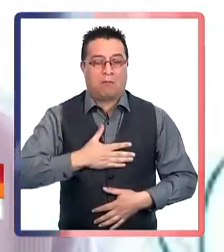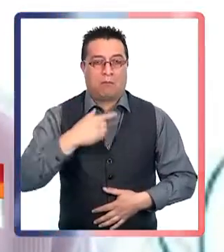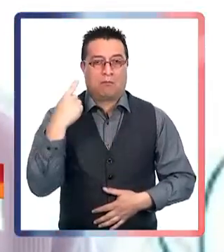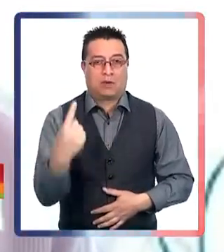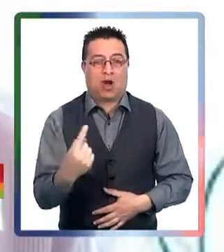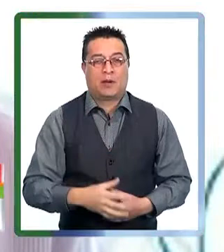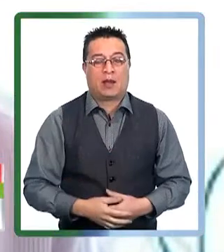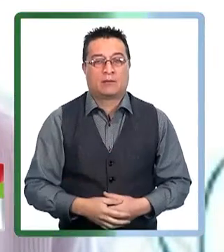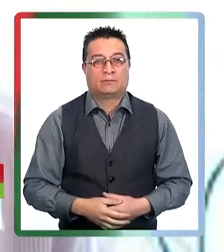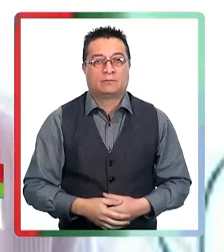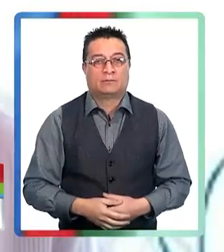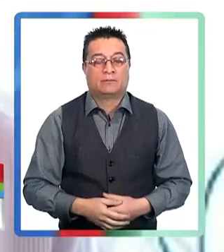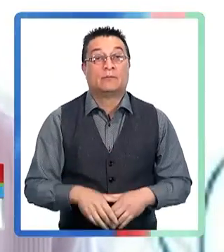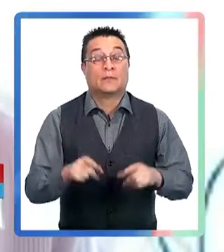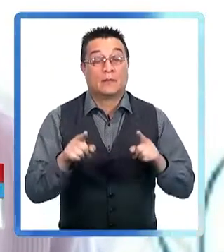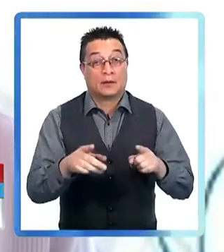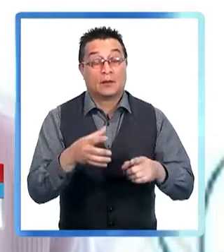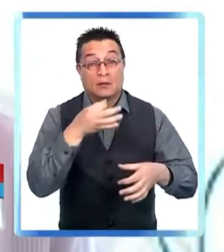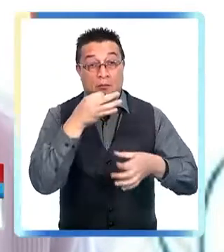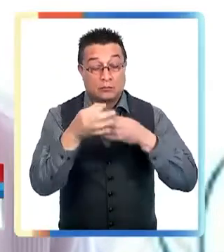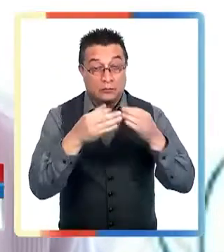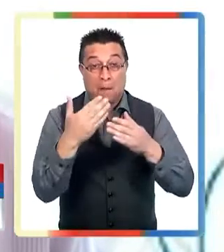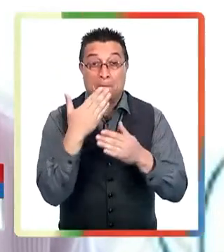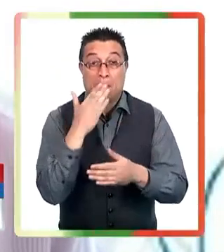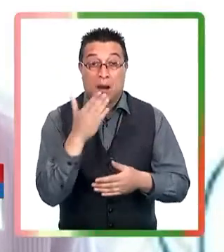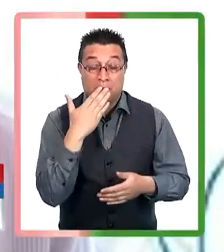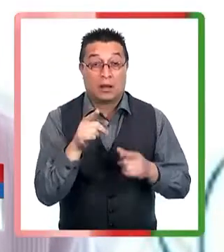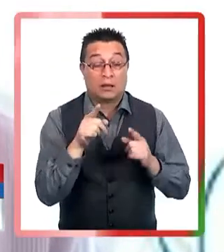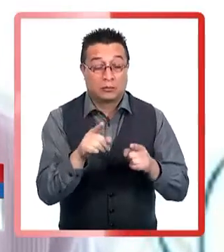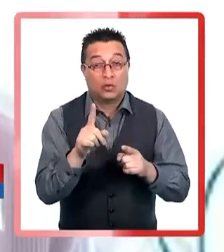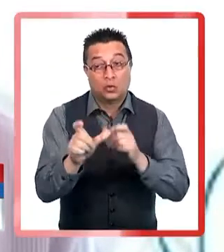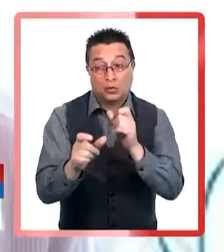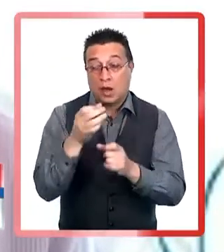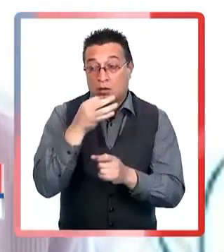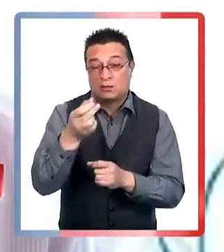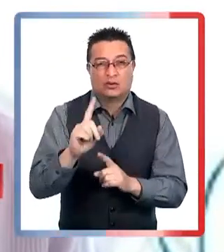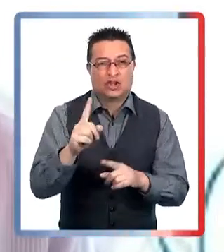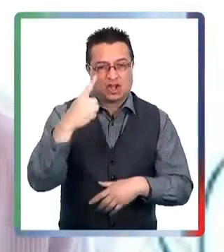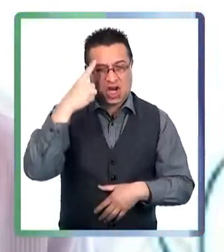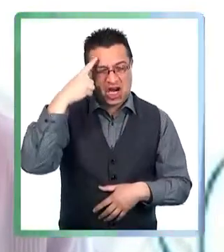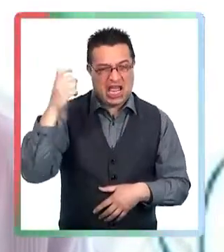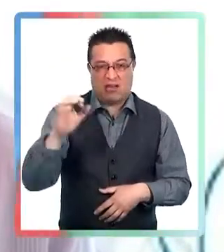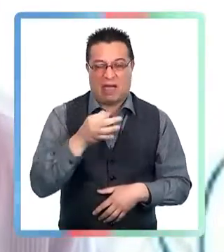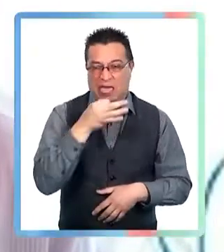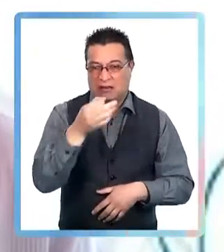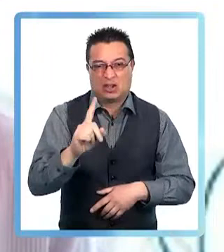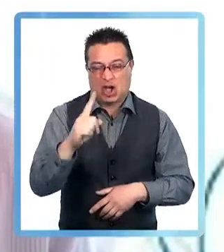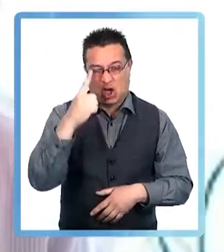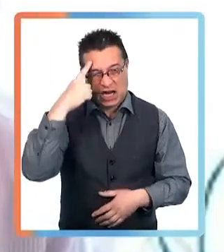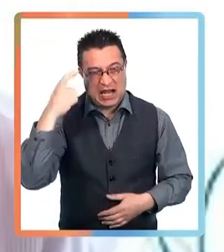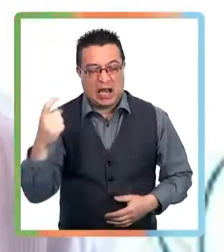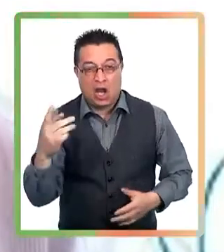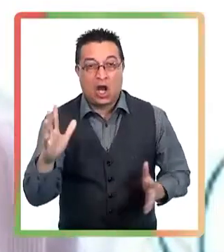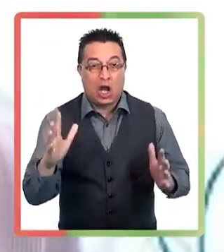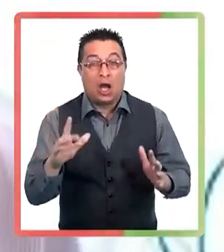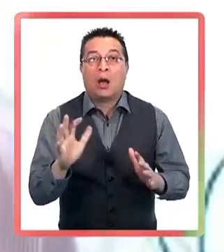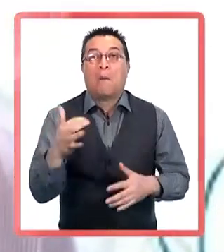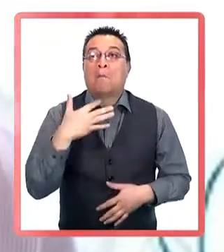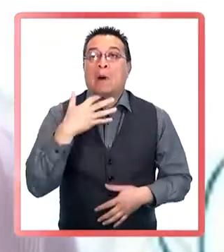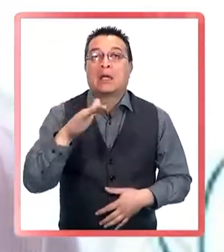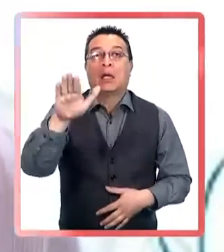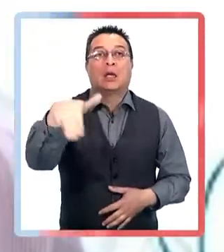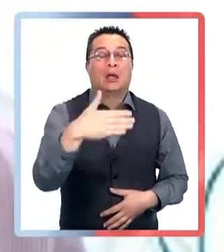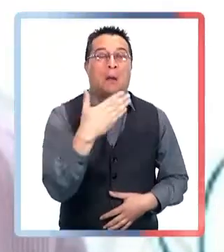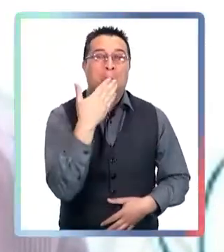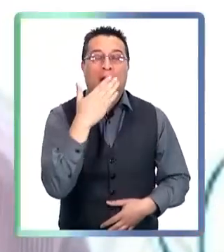propias. En el Parlamento llaman a un experto y alguien le dice, no le creo lo que usted dice. O sea, ¿para qué